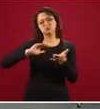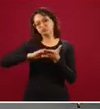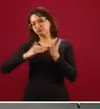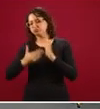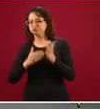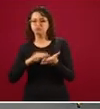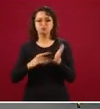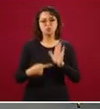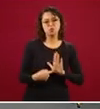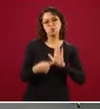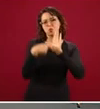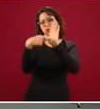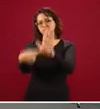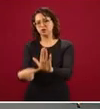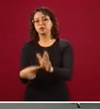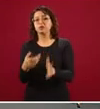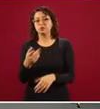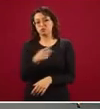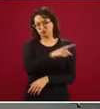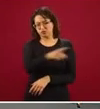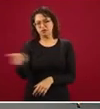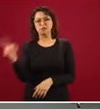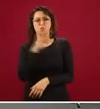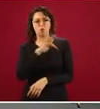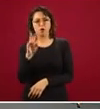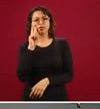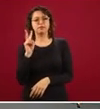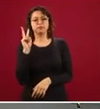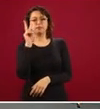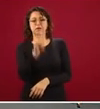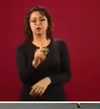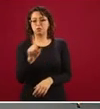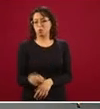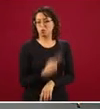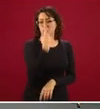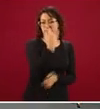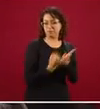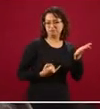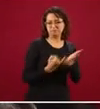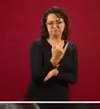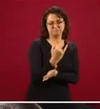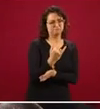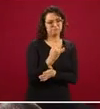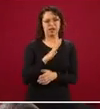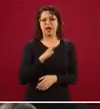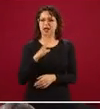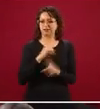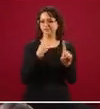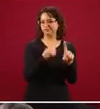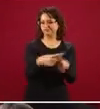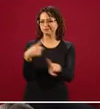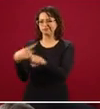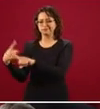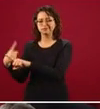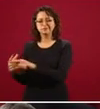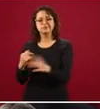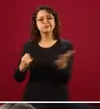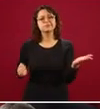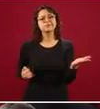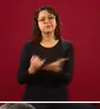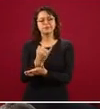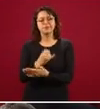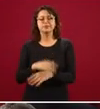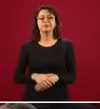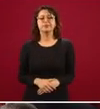es una sola intervención aislada, sino es un conjunto de intervenciones. Aquí tenemos la compra consolidada, la instauramos